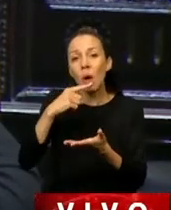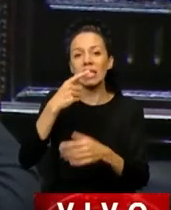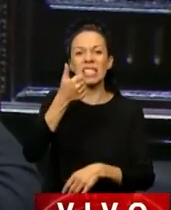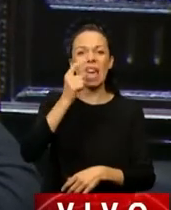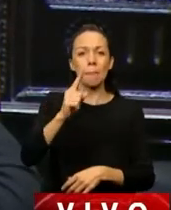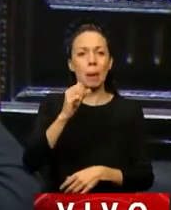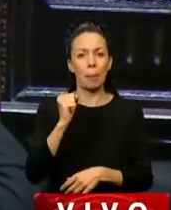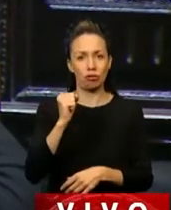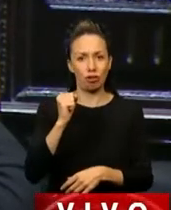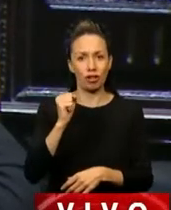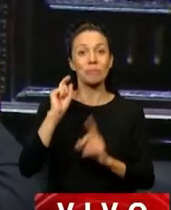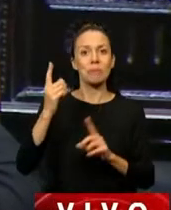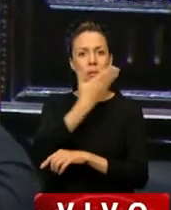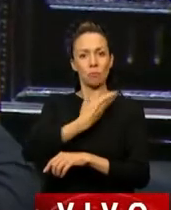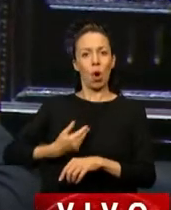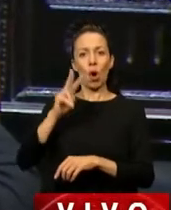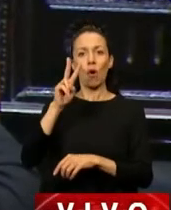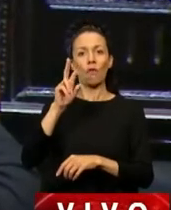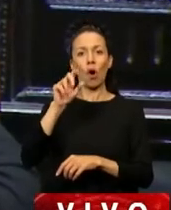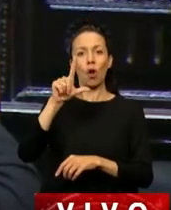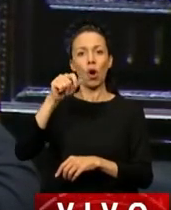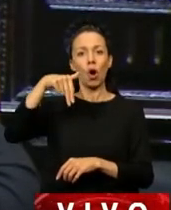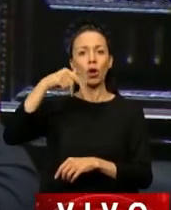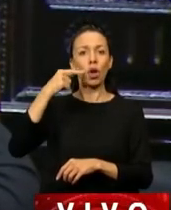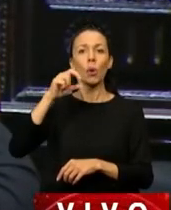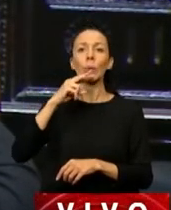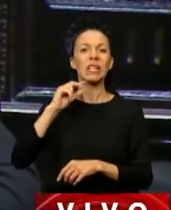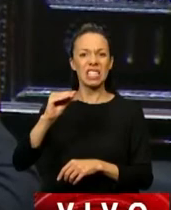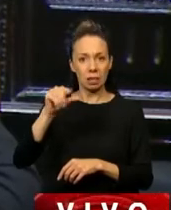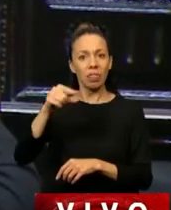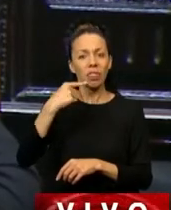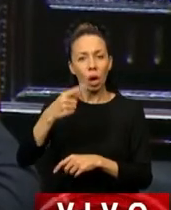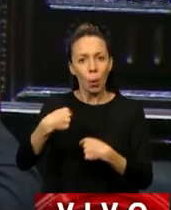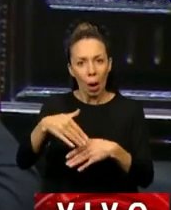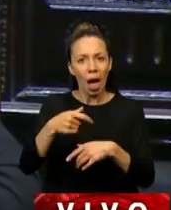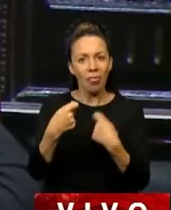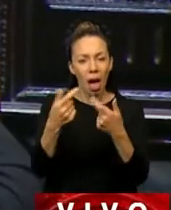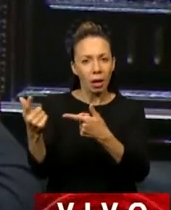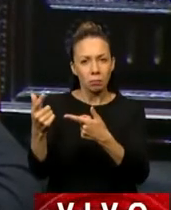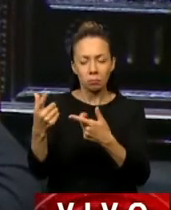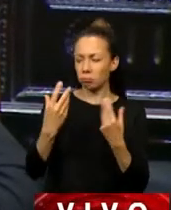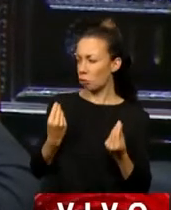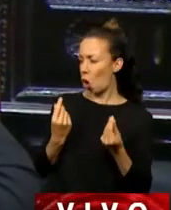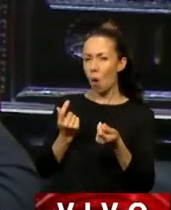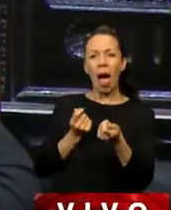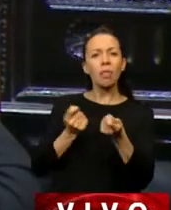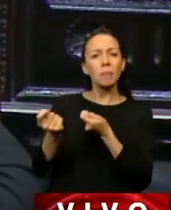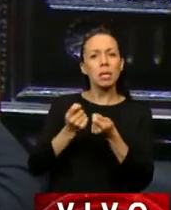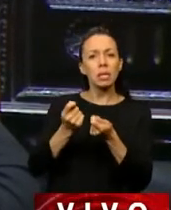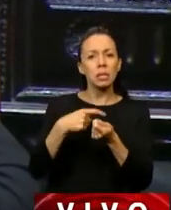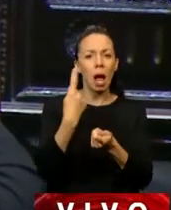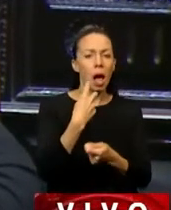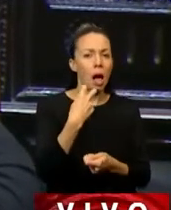qué concepto un organismo que administra los recursos que deben ir a nuestros adultos mayores, es decir, no